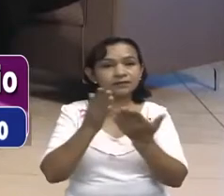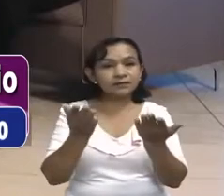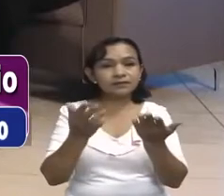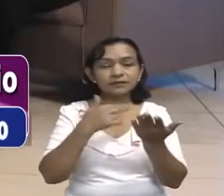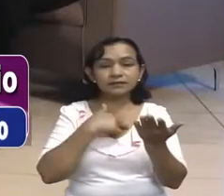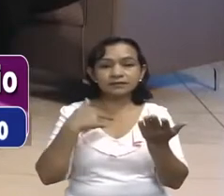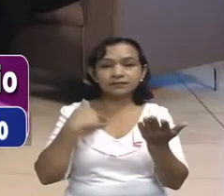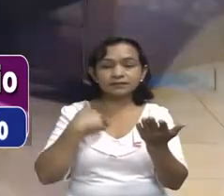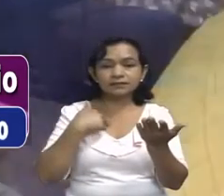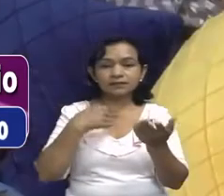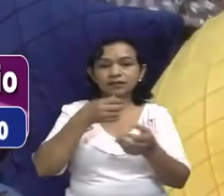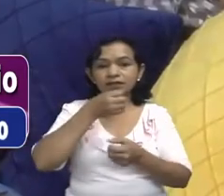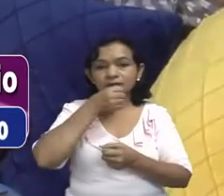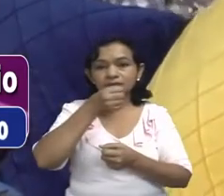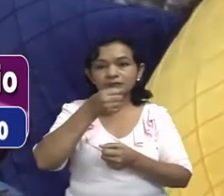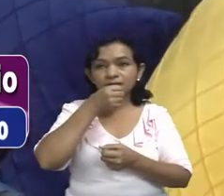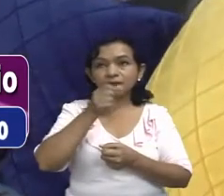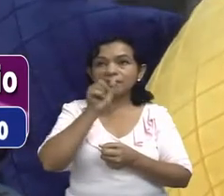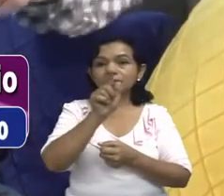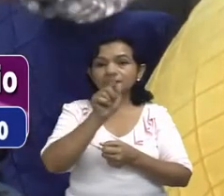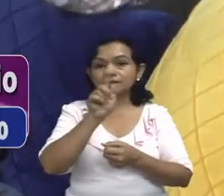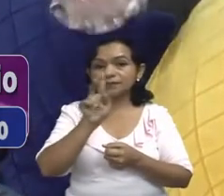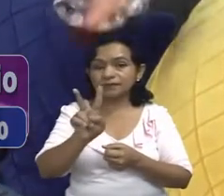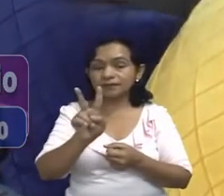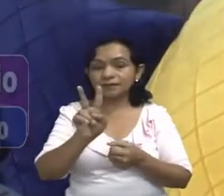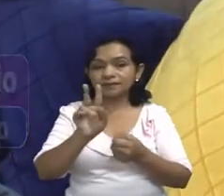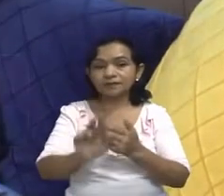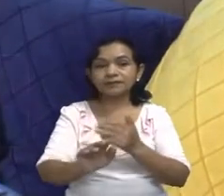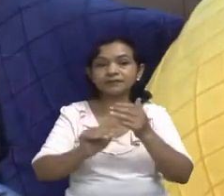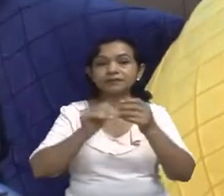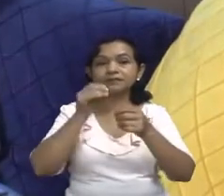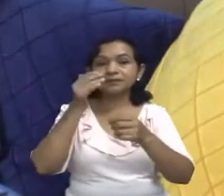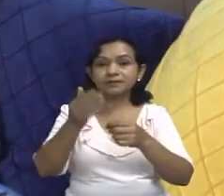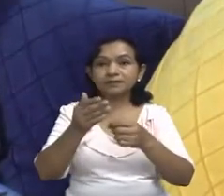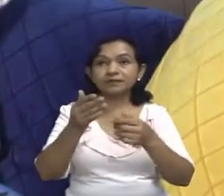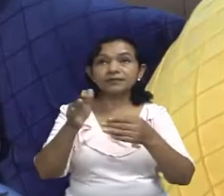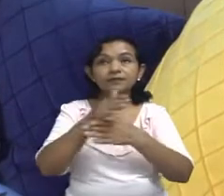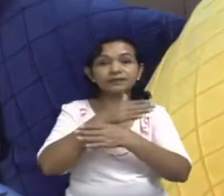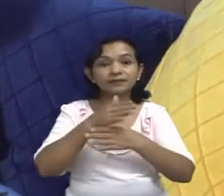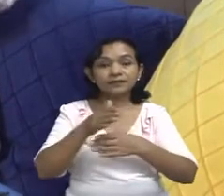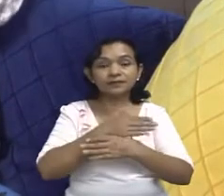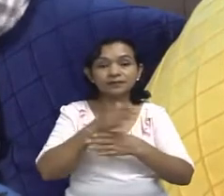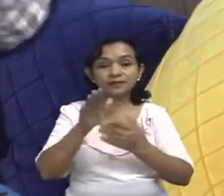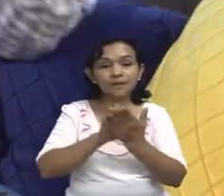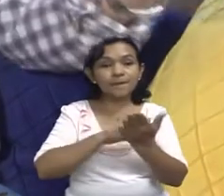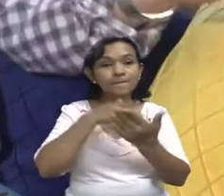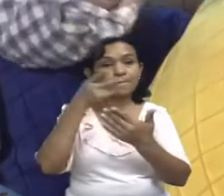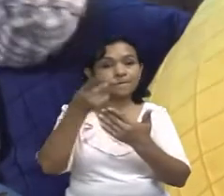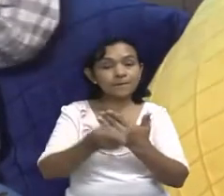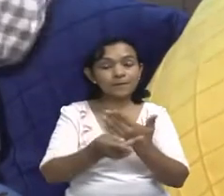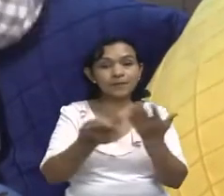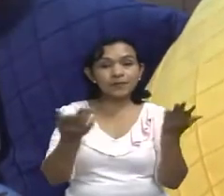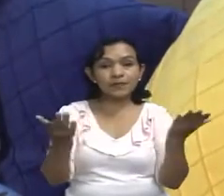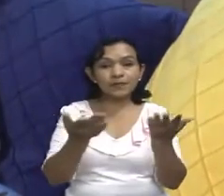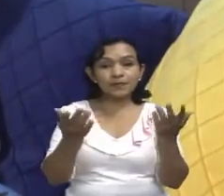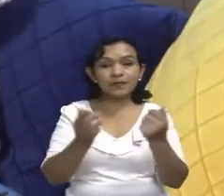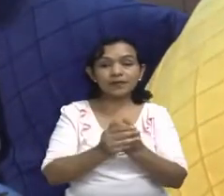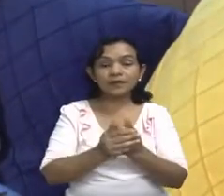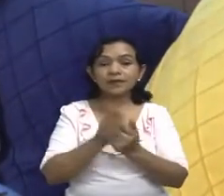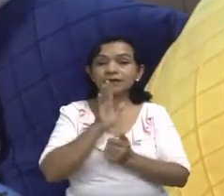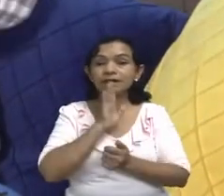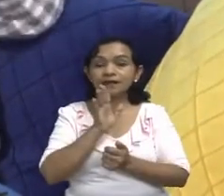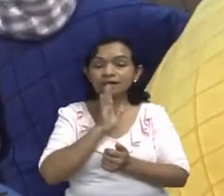surgió el noticiero Asambleas TV. Y luego hacer este tipo de programas, ¿no? En lo que se pudiera